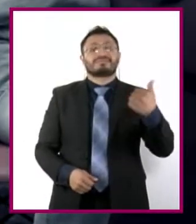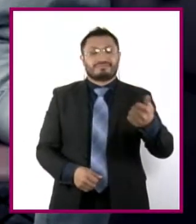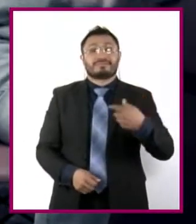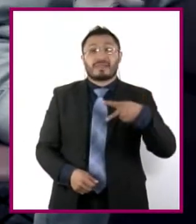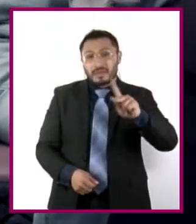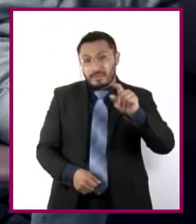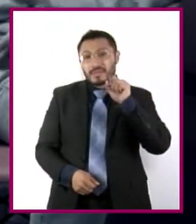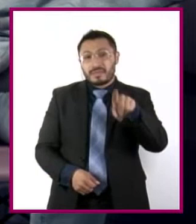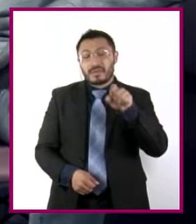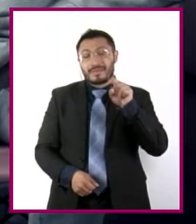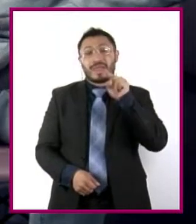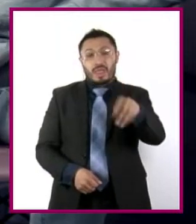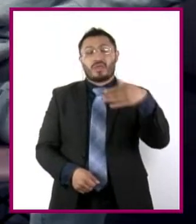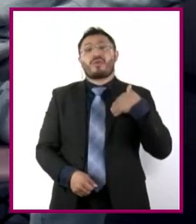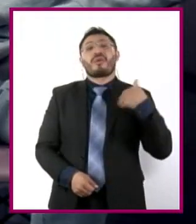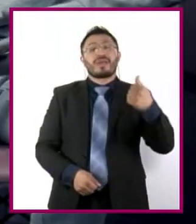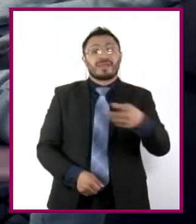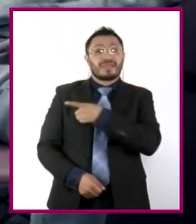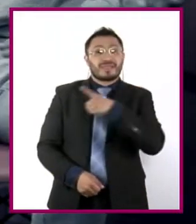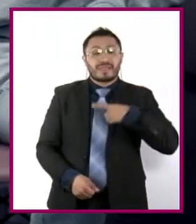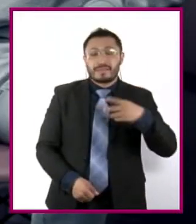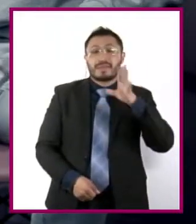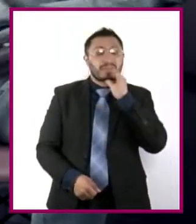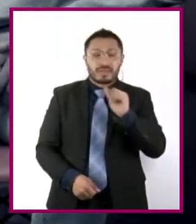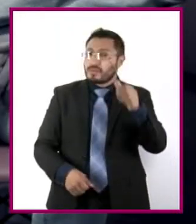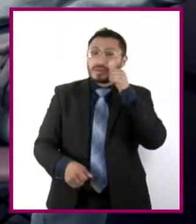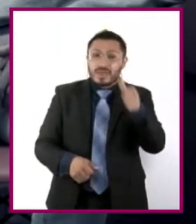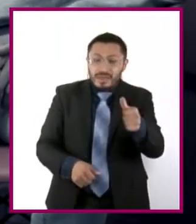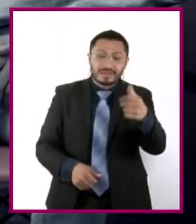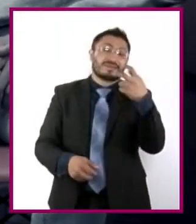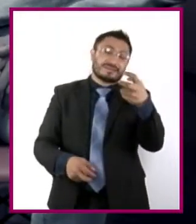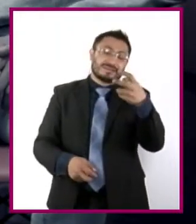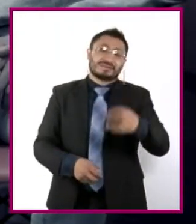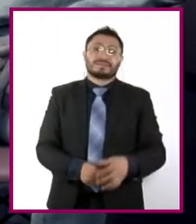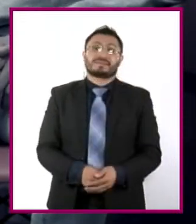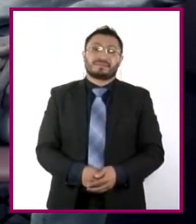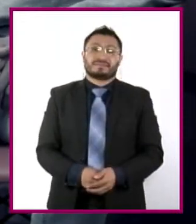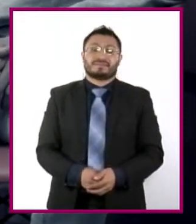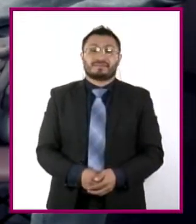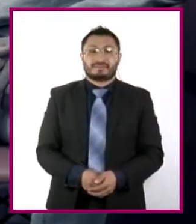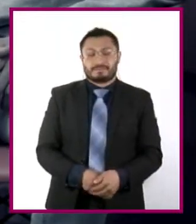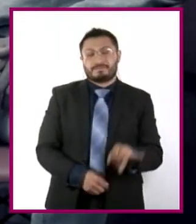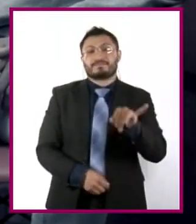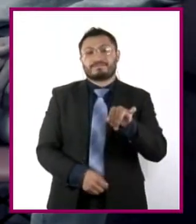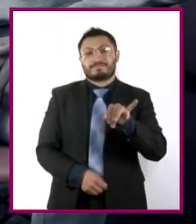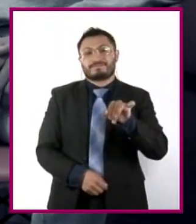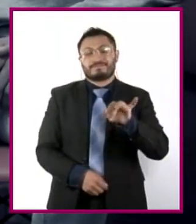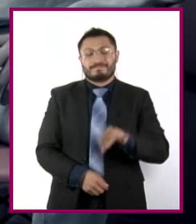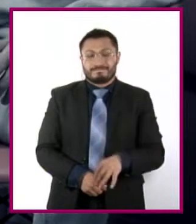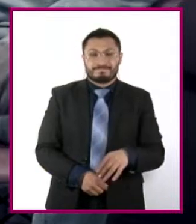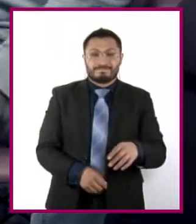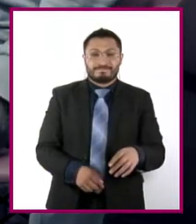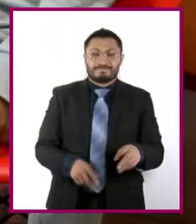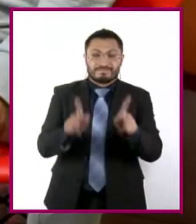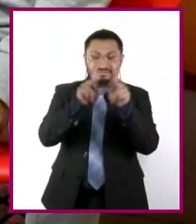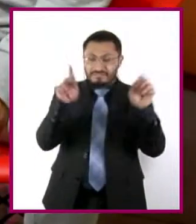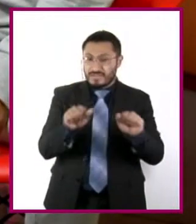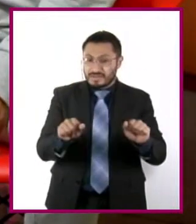Pero también debes de comprender que no podía poner atención en ese momento. Pues sí. ¿Las paces?